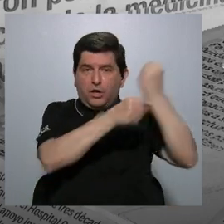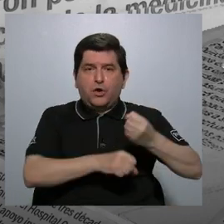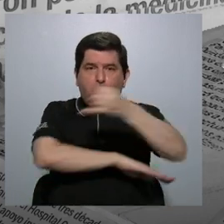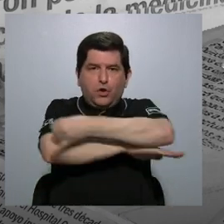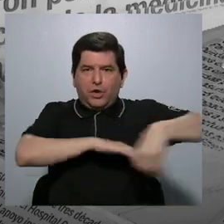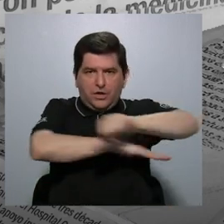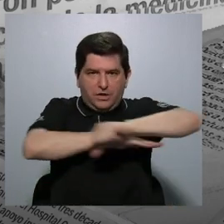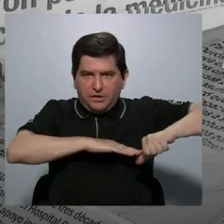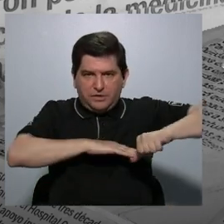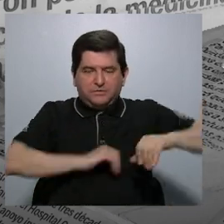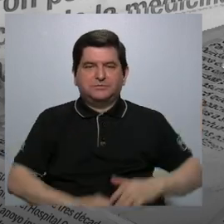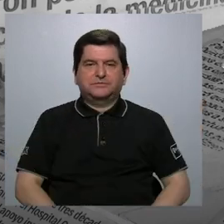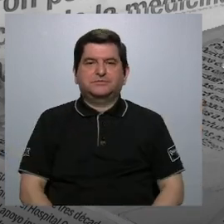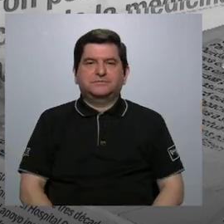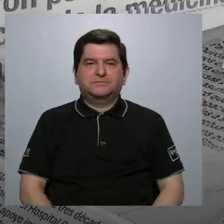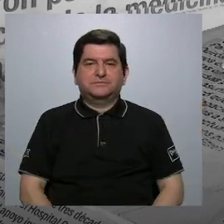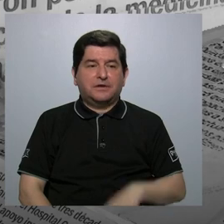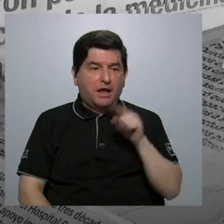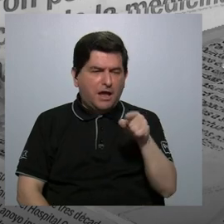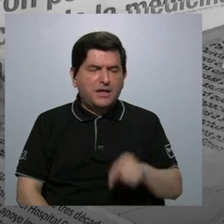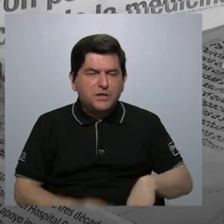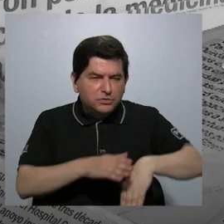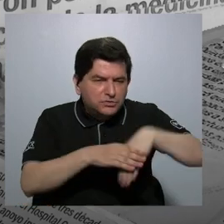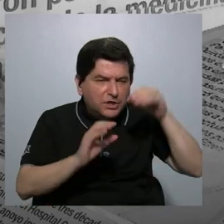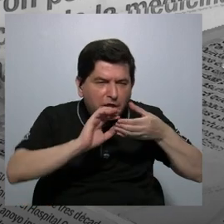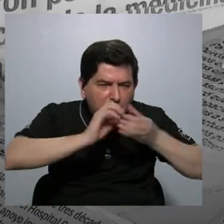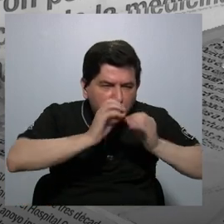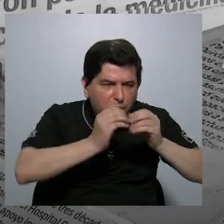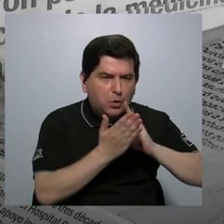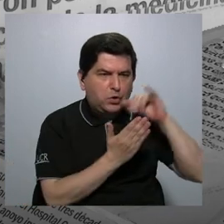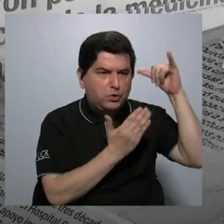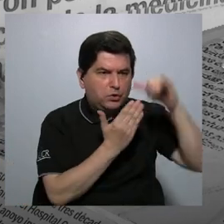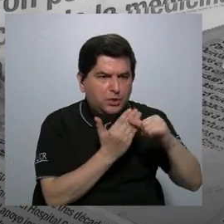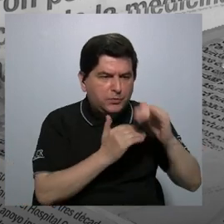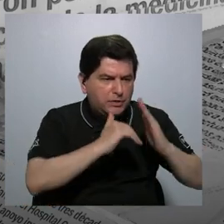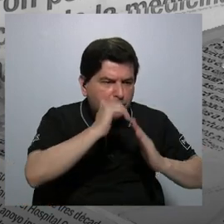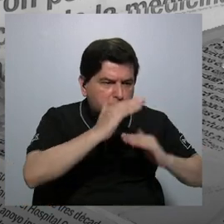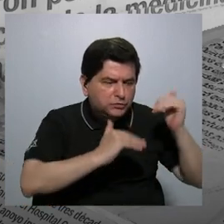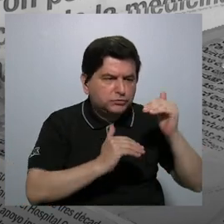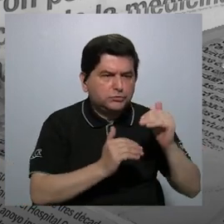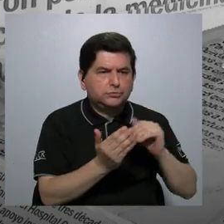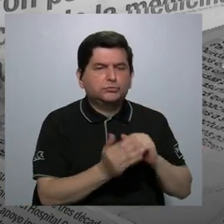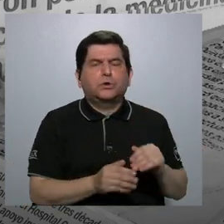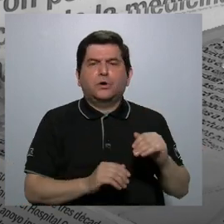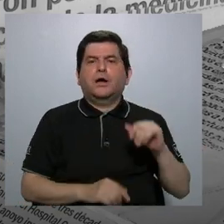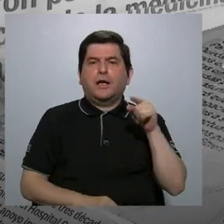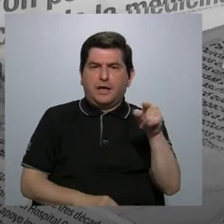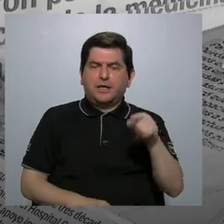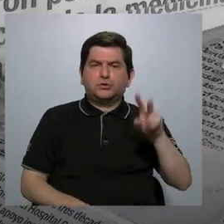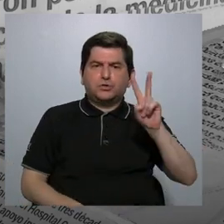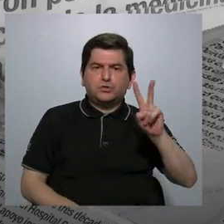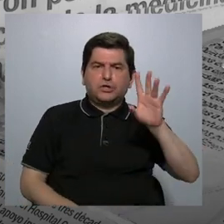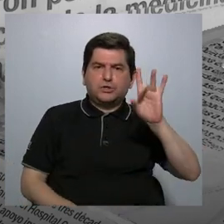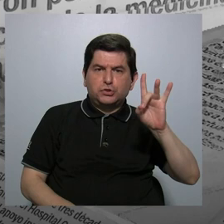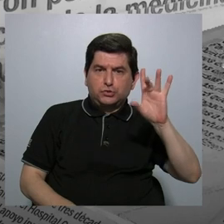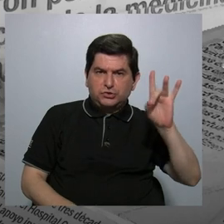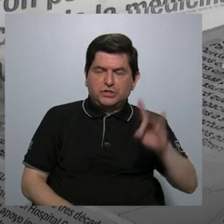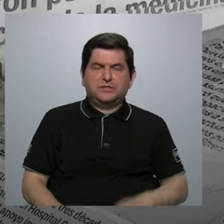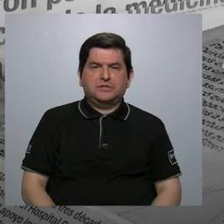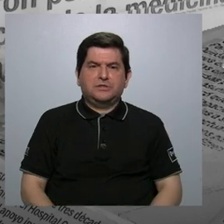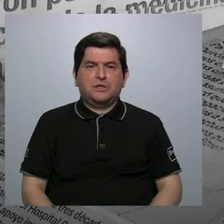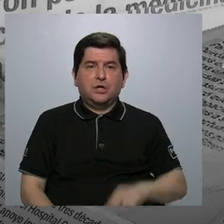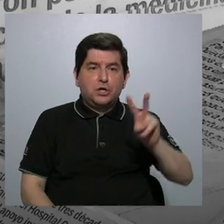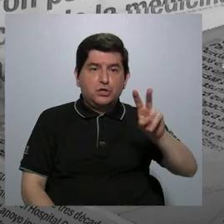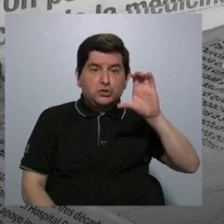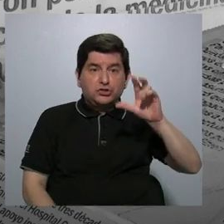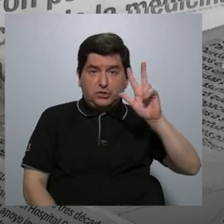Ingenieros y Arquitectos logran extraer los datos sobre los proyectos que están en construcción. De esos 288, 203